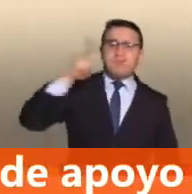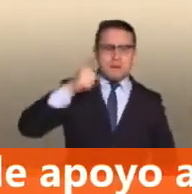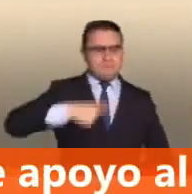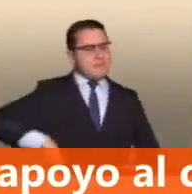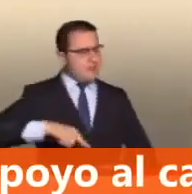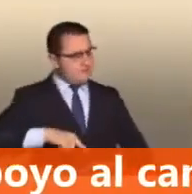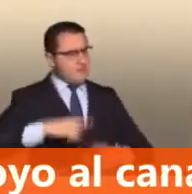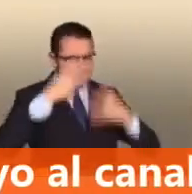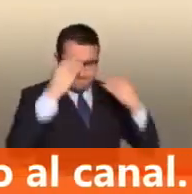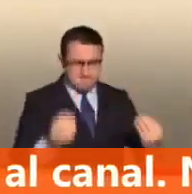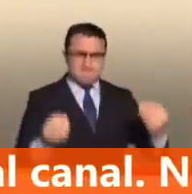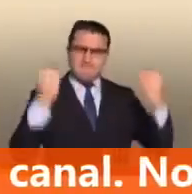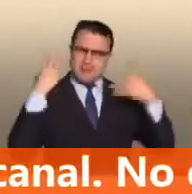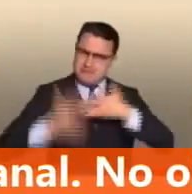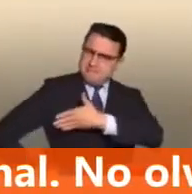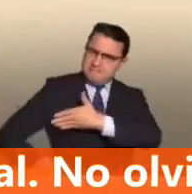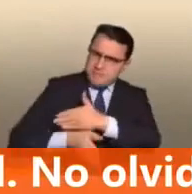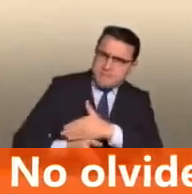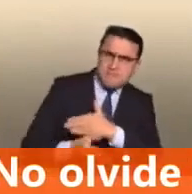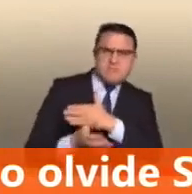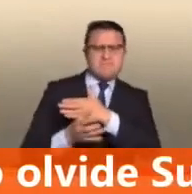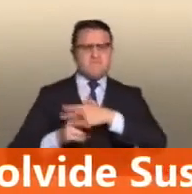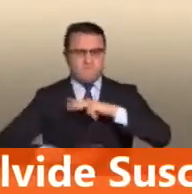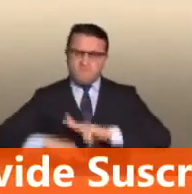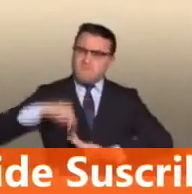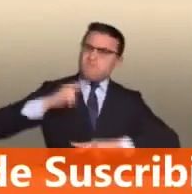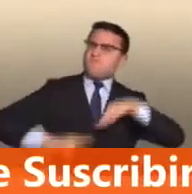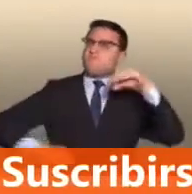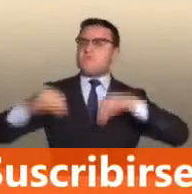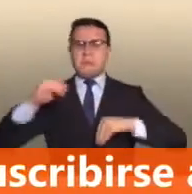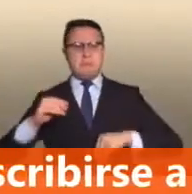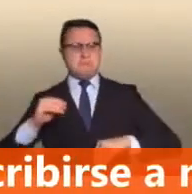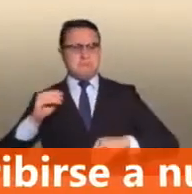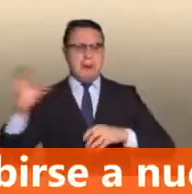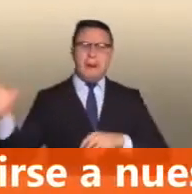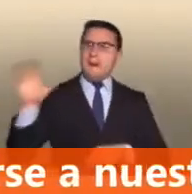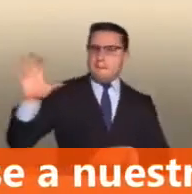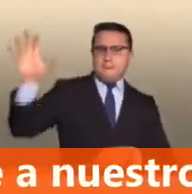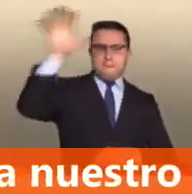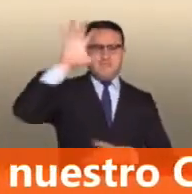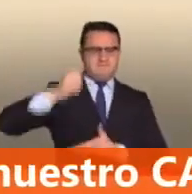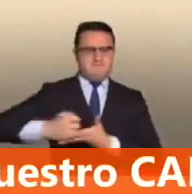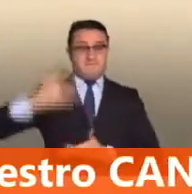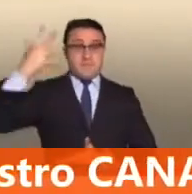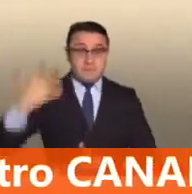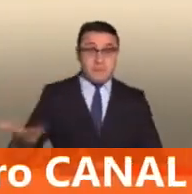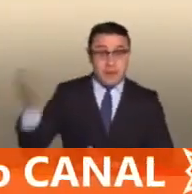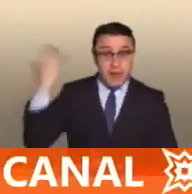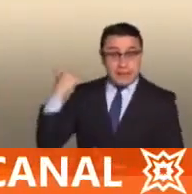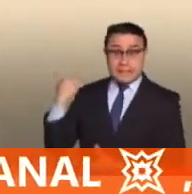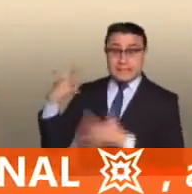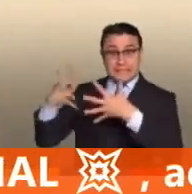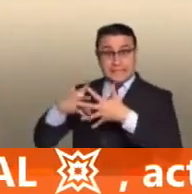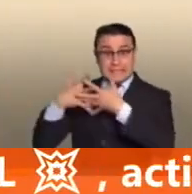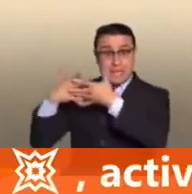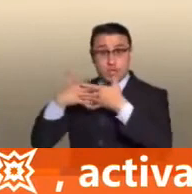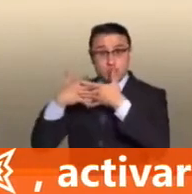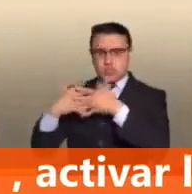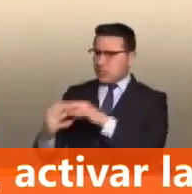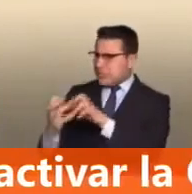construyen naciones, a veces muy poderosas. Los Estados Unidos vivieron una guerra entre